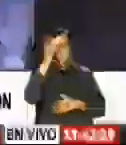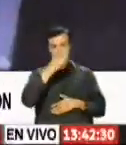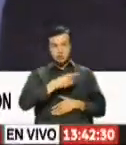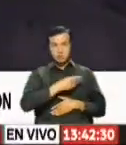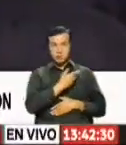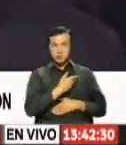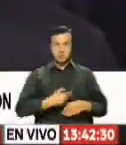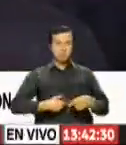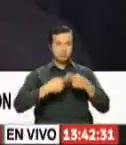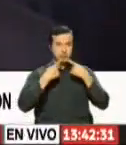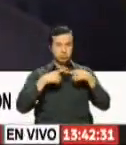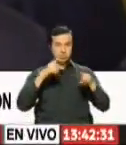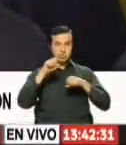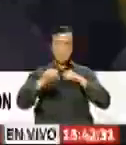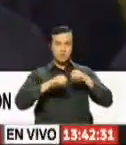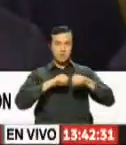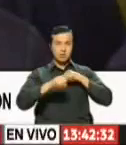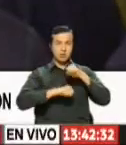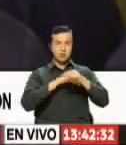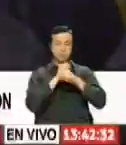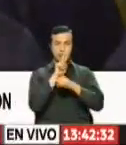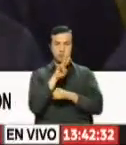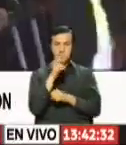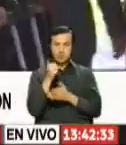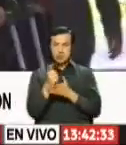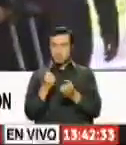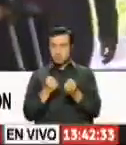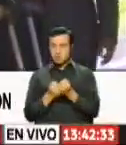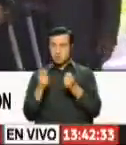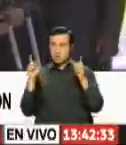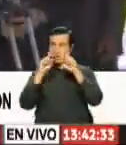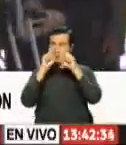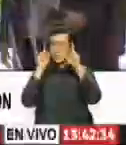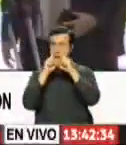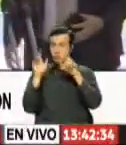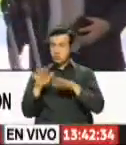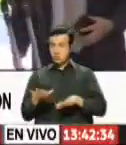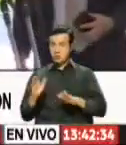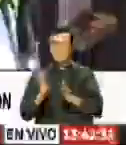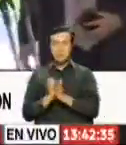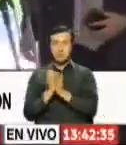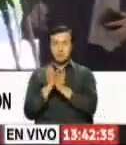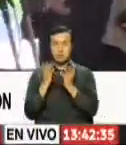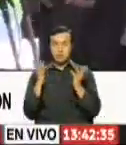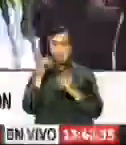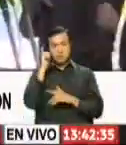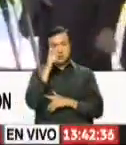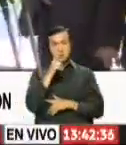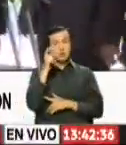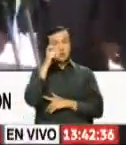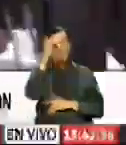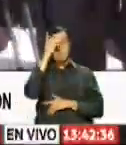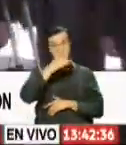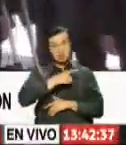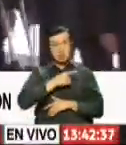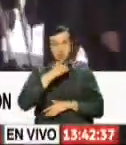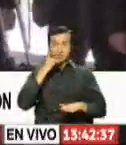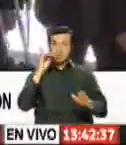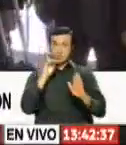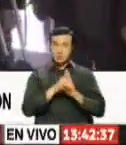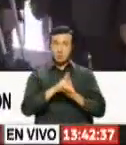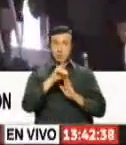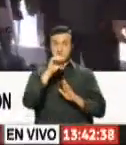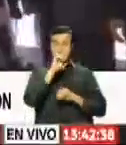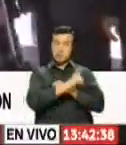en mayo de 2017 con el objetivo de beneficiar a compañías del sector portuario. La Fiscalía debe decidir si formula una